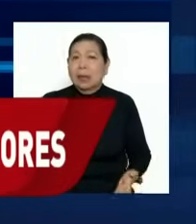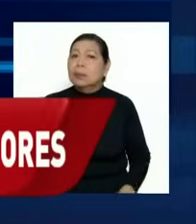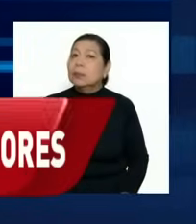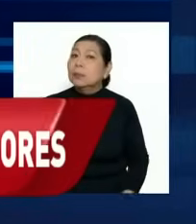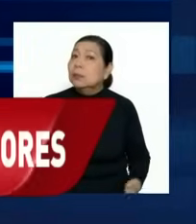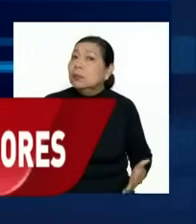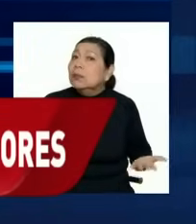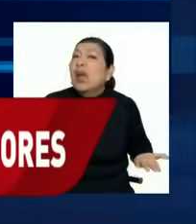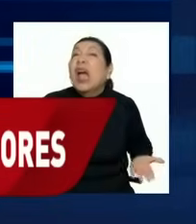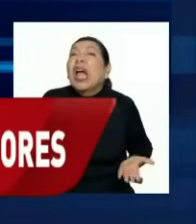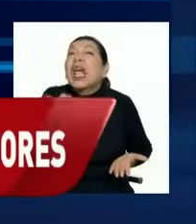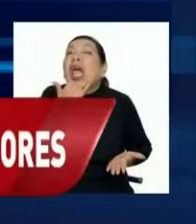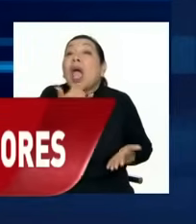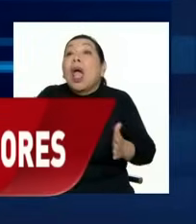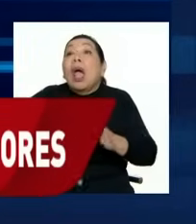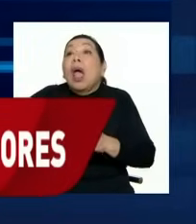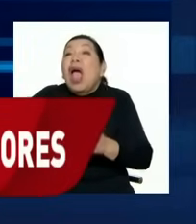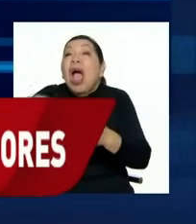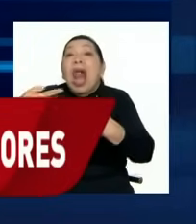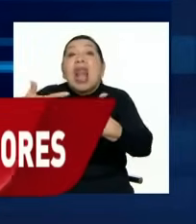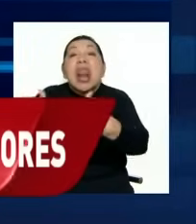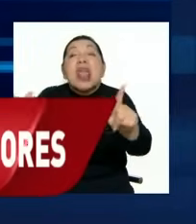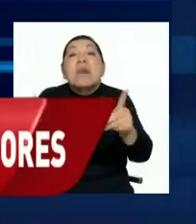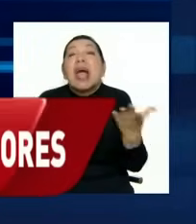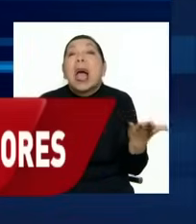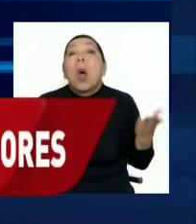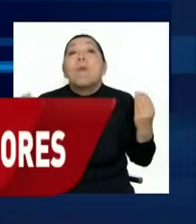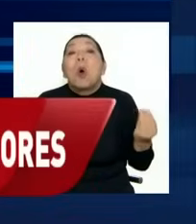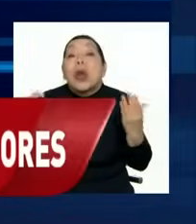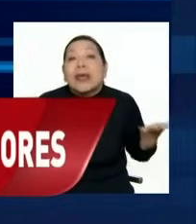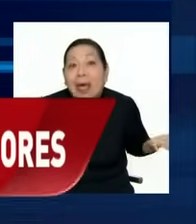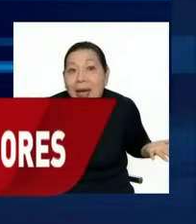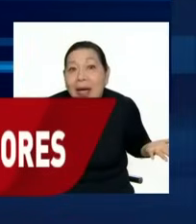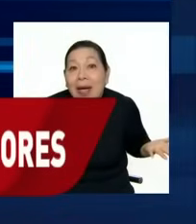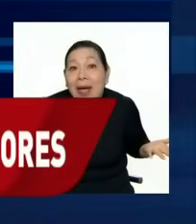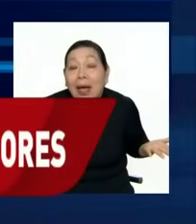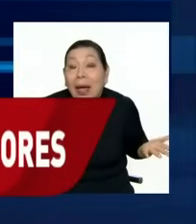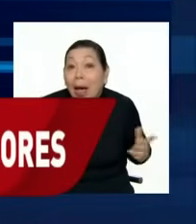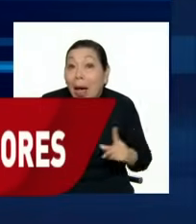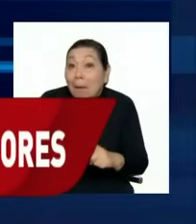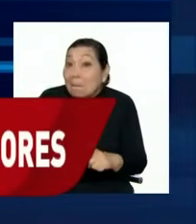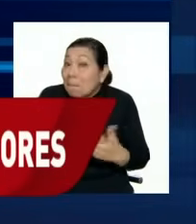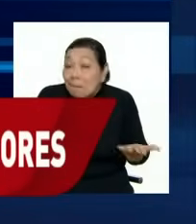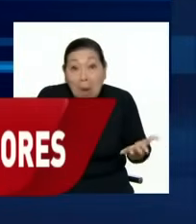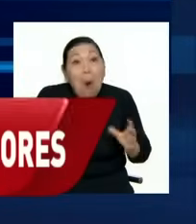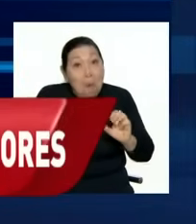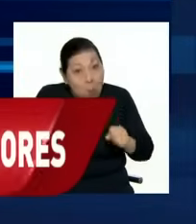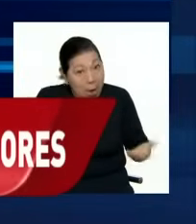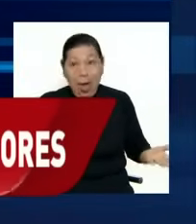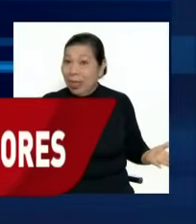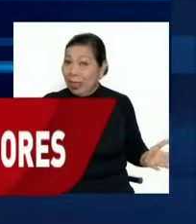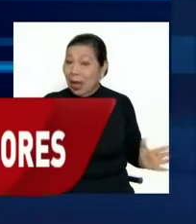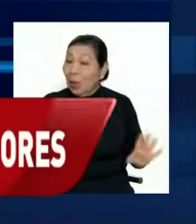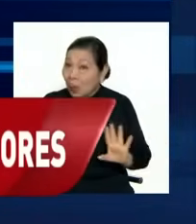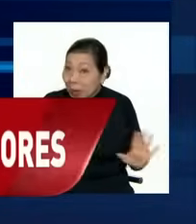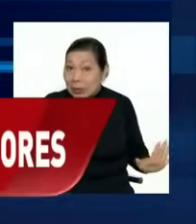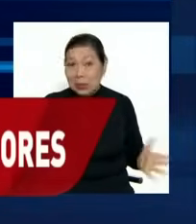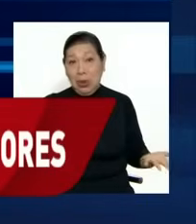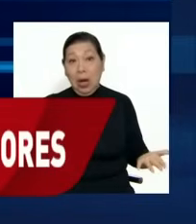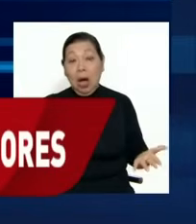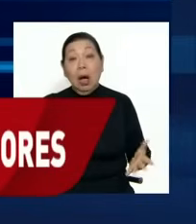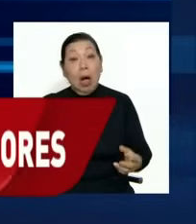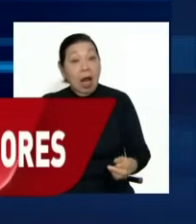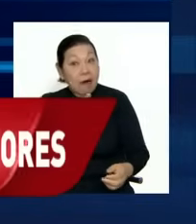pregunta es, ¿qué hacían en la calle? Claro. Entonces significa que este secuestro se pudo evitar si alguien hubiera hecho